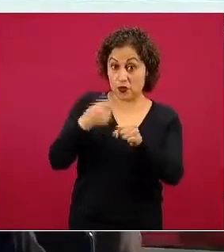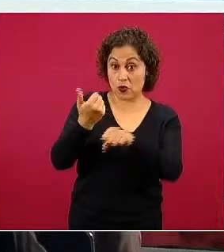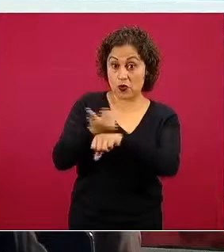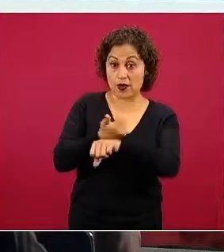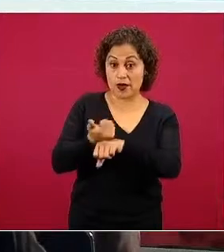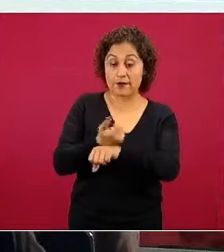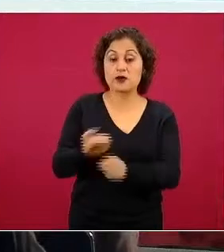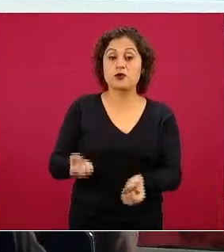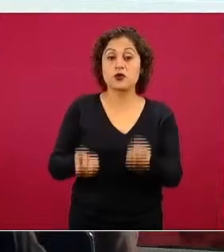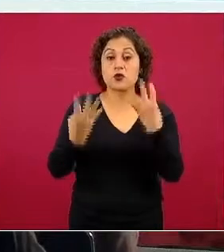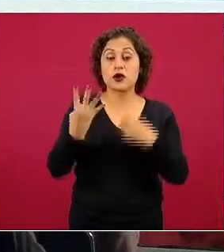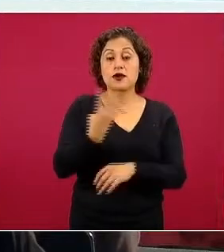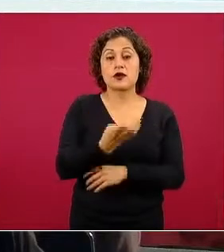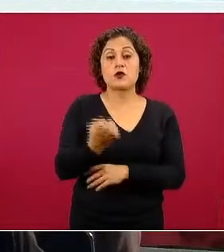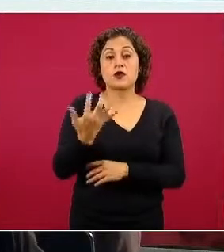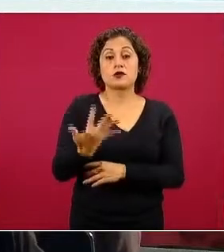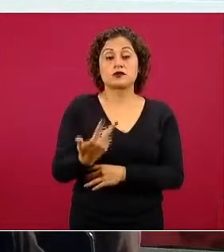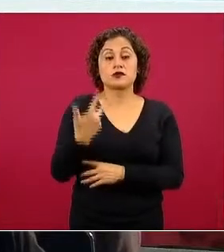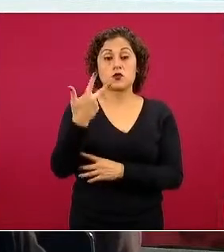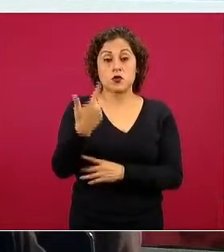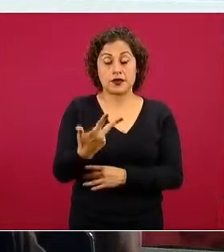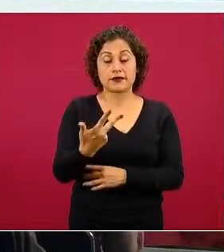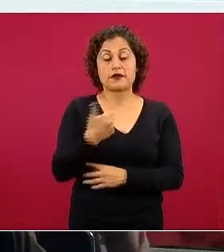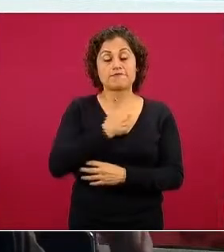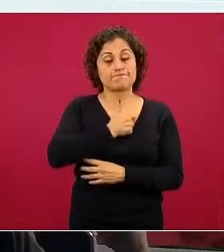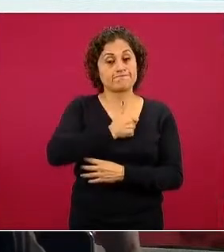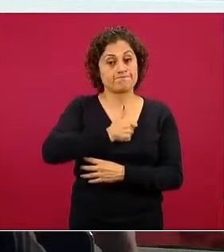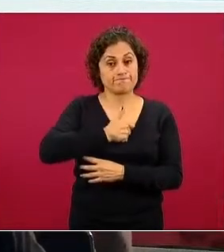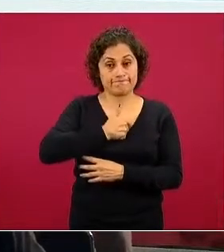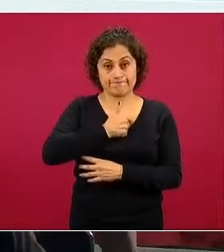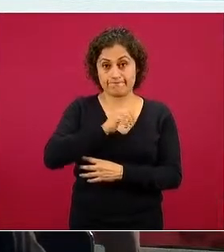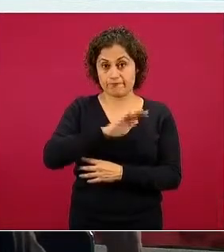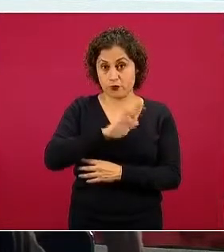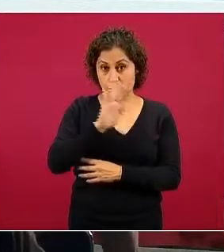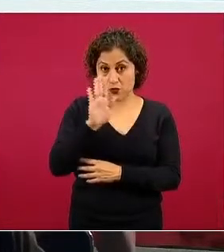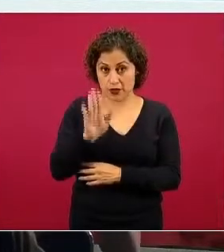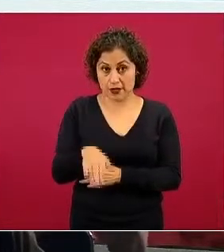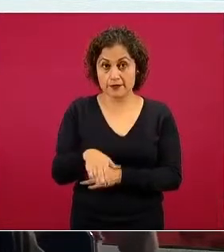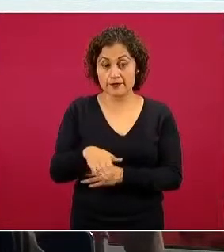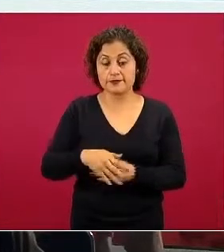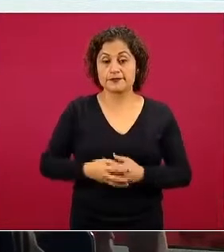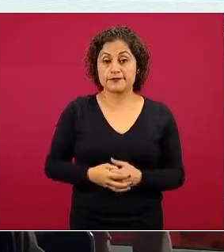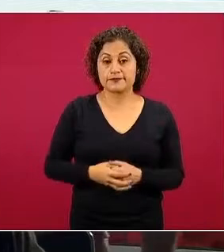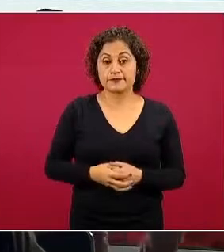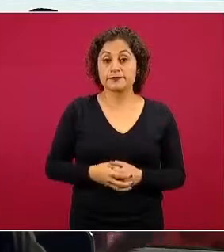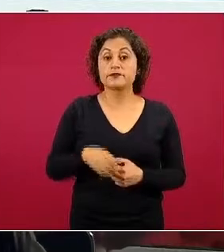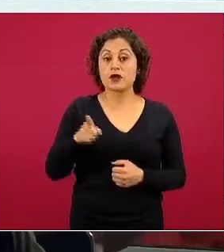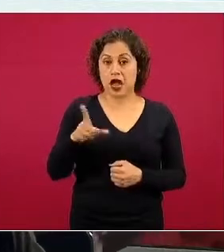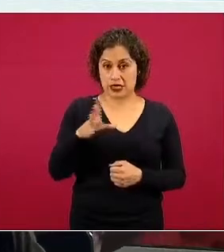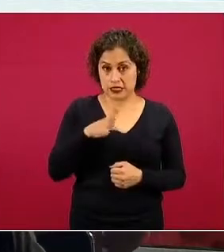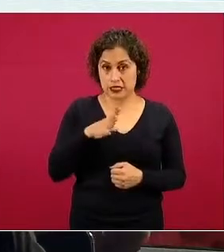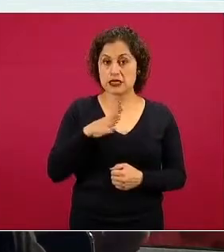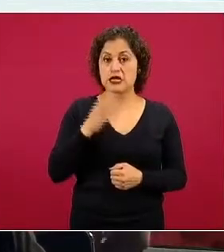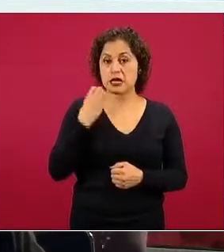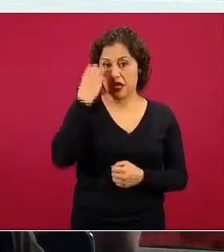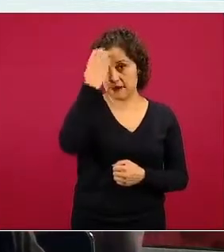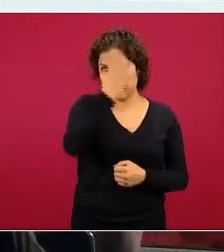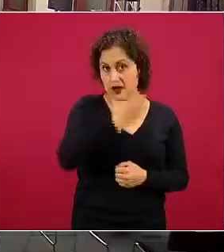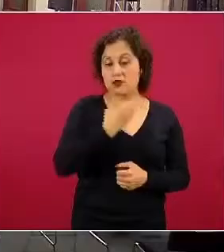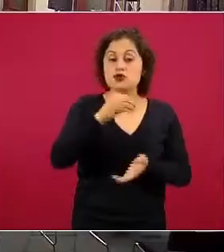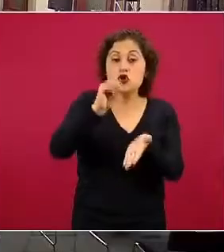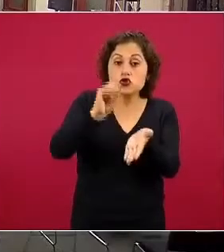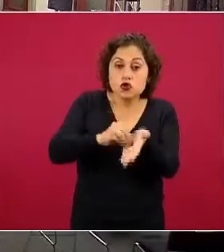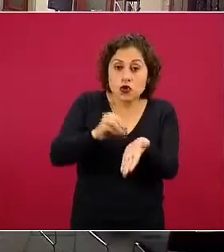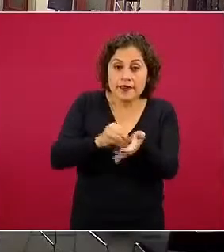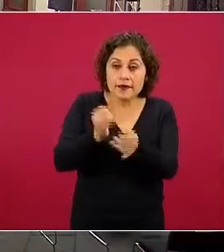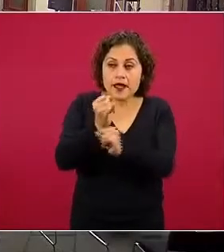a 458 lamentables defunciones que tienen una muestra y que se está analizando